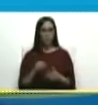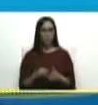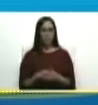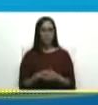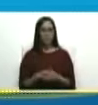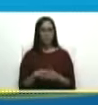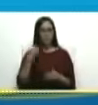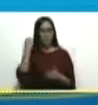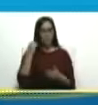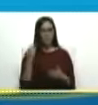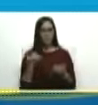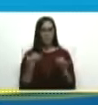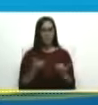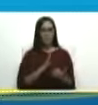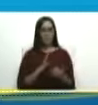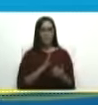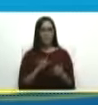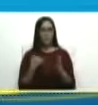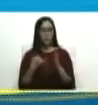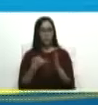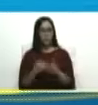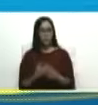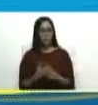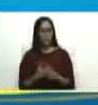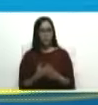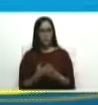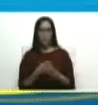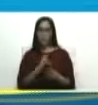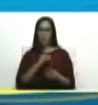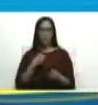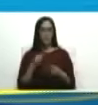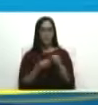ya. Y se negaba a hacer elecciones.